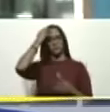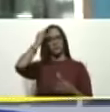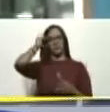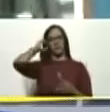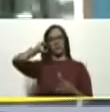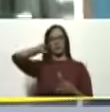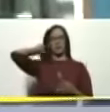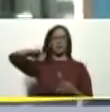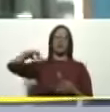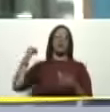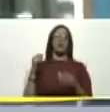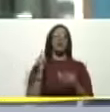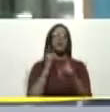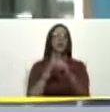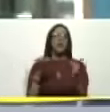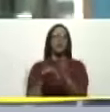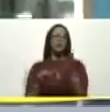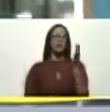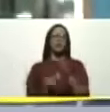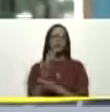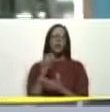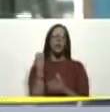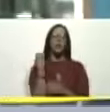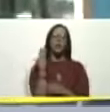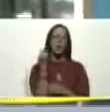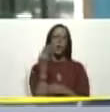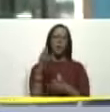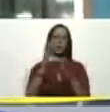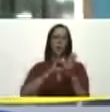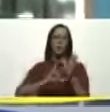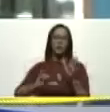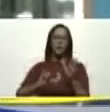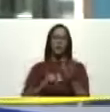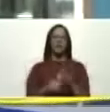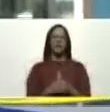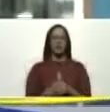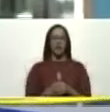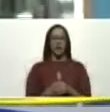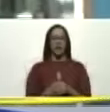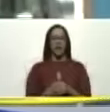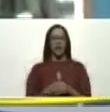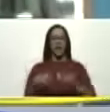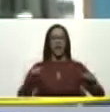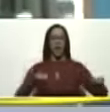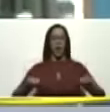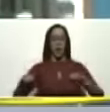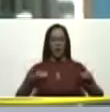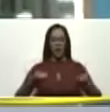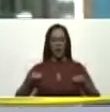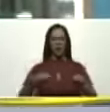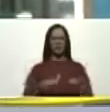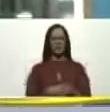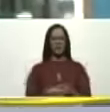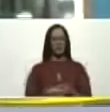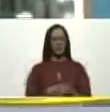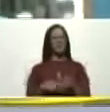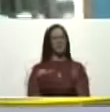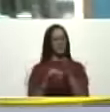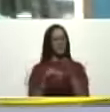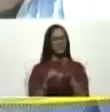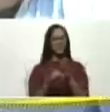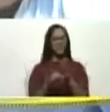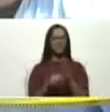desde donde se fundó con un Congreso Constituyente en Angosturas, en el Orinoco, lo que